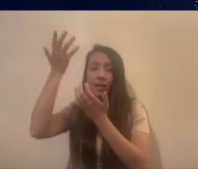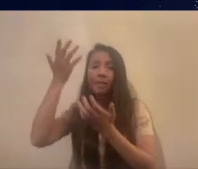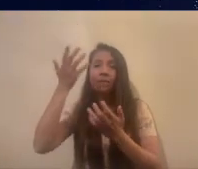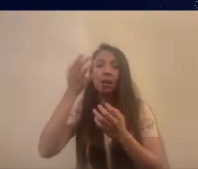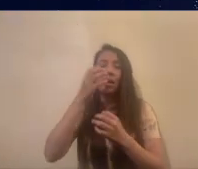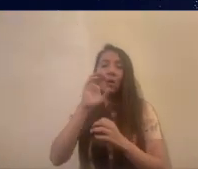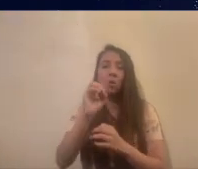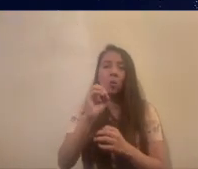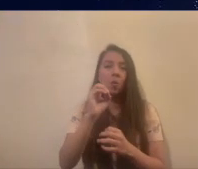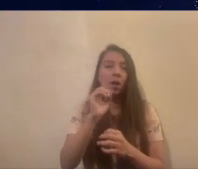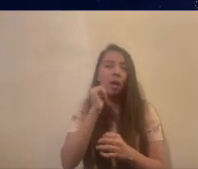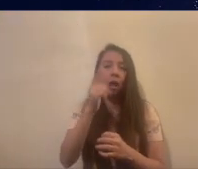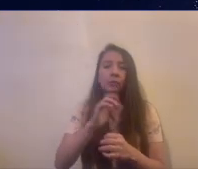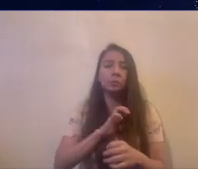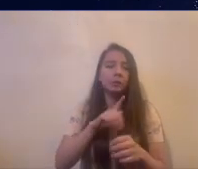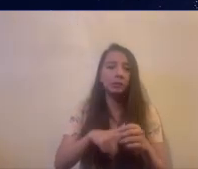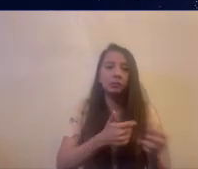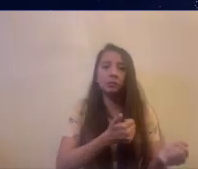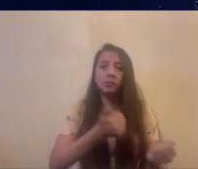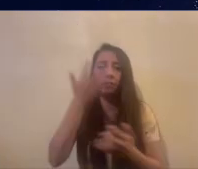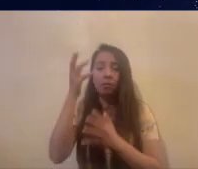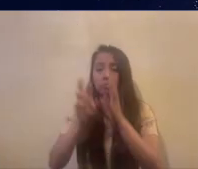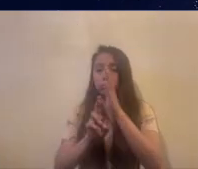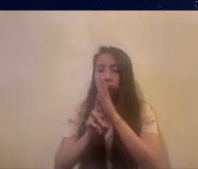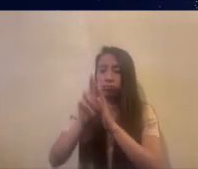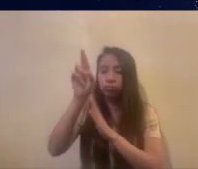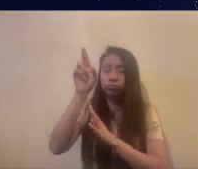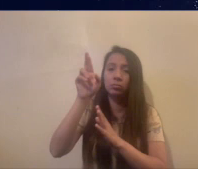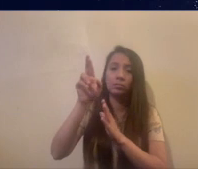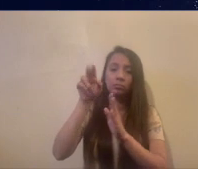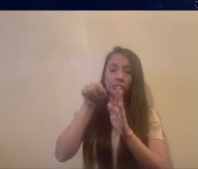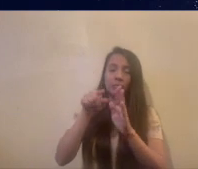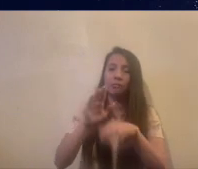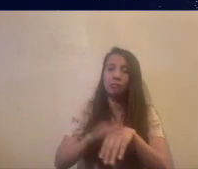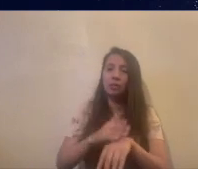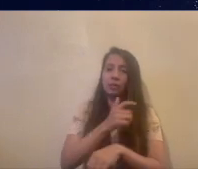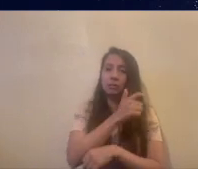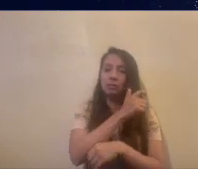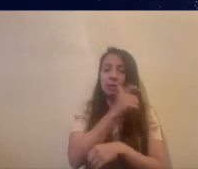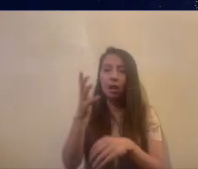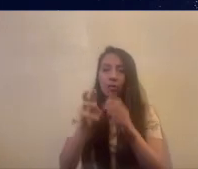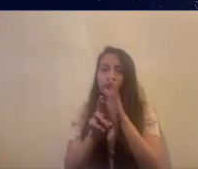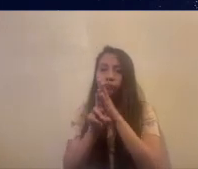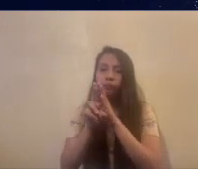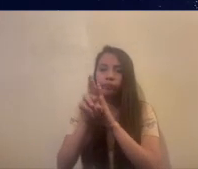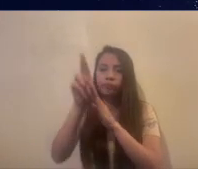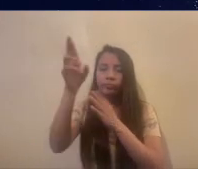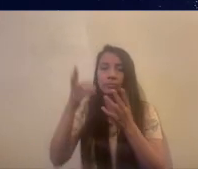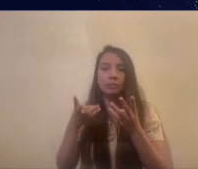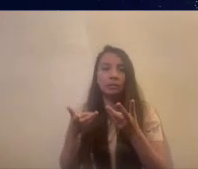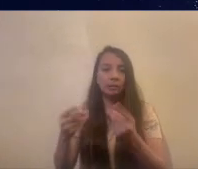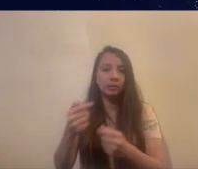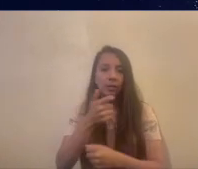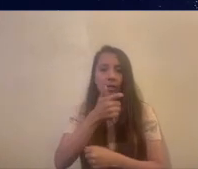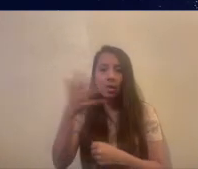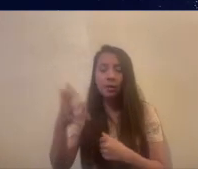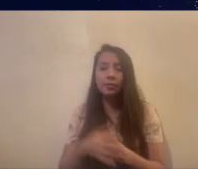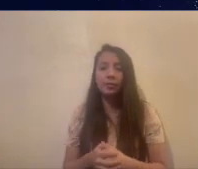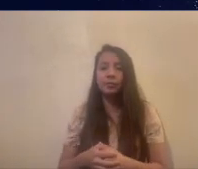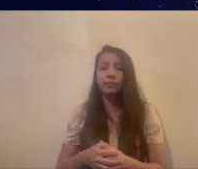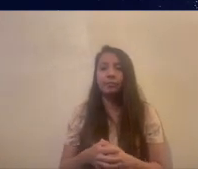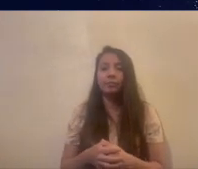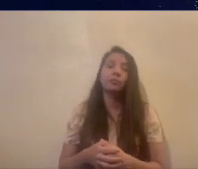Espacial Internacional o cosas así, cada vuelo es lo más caro, no lo que se lleva dentro del vuelo, generalmente.